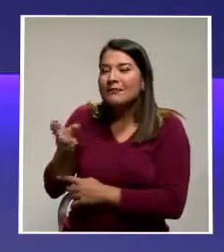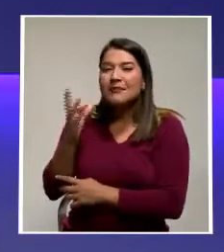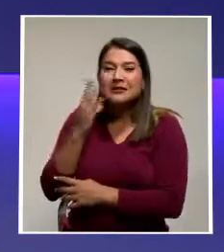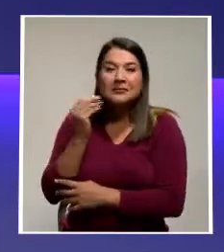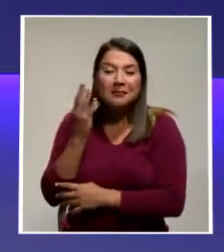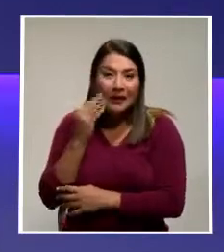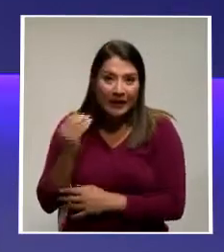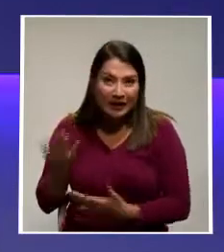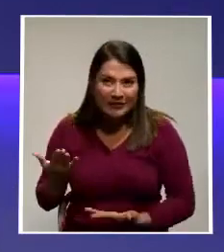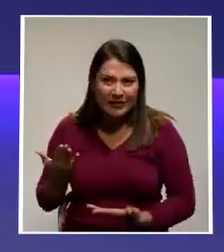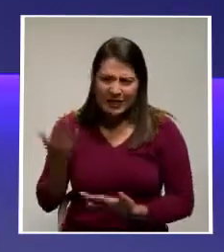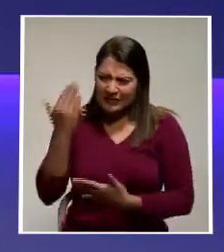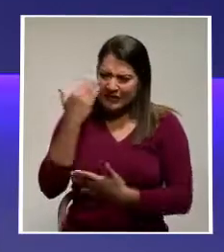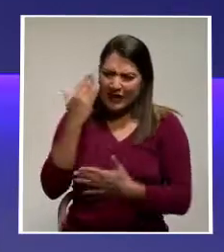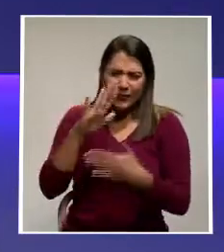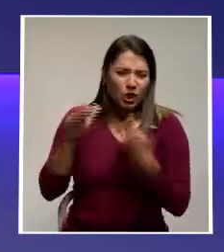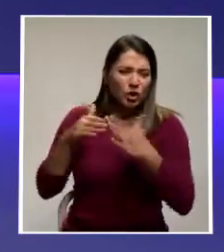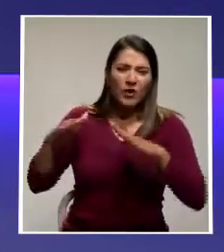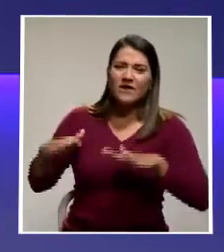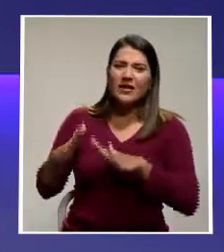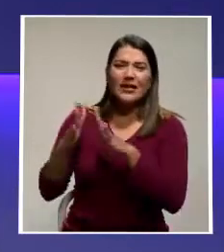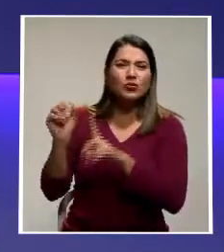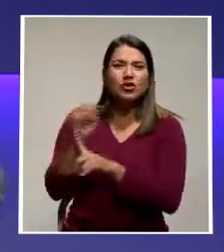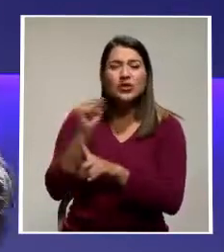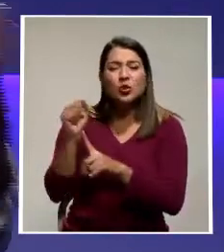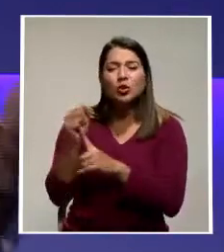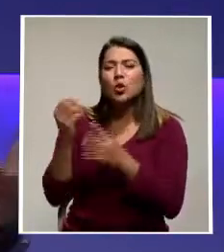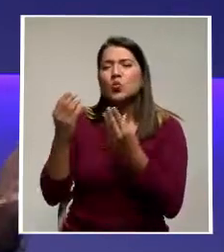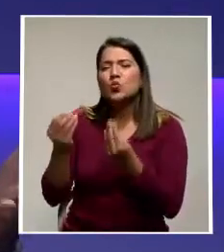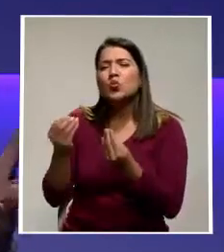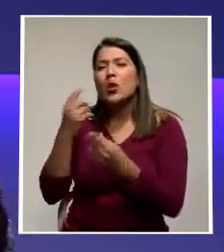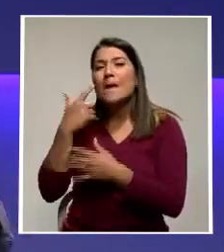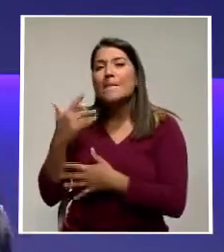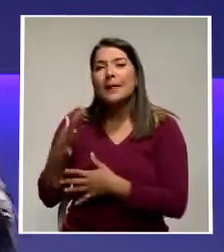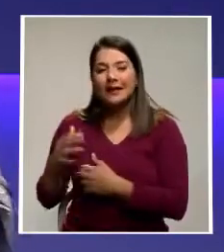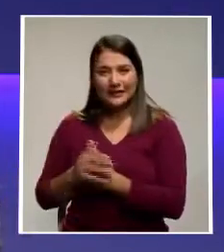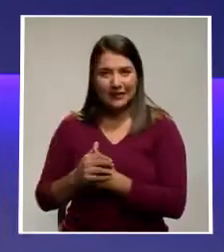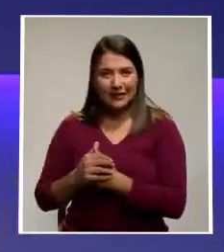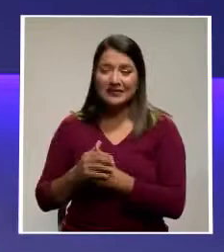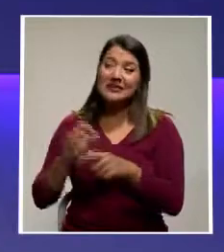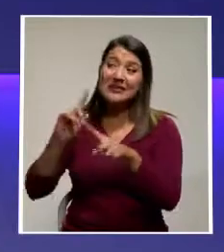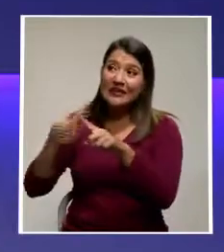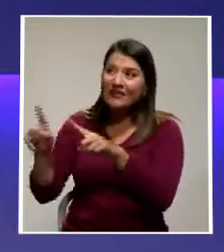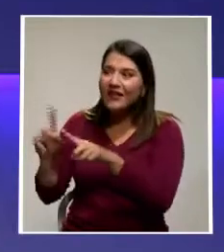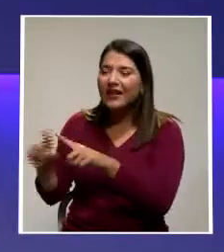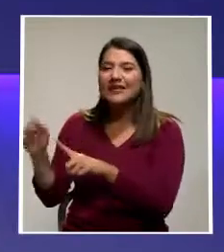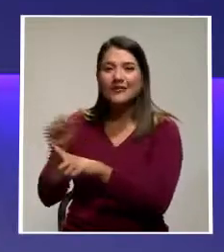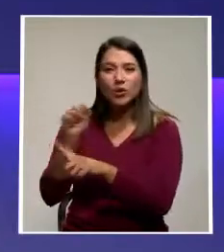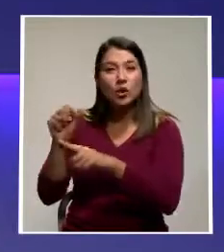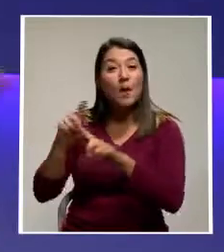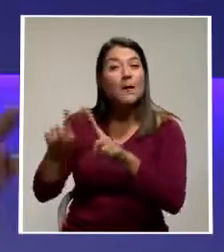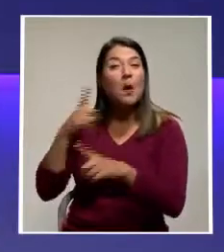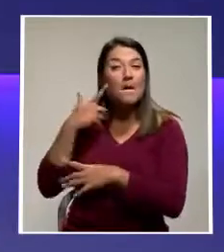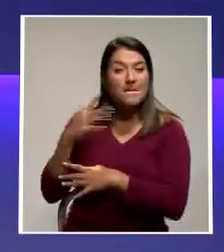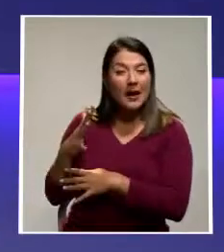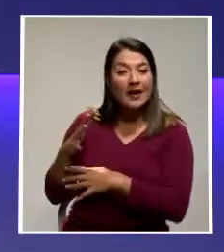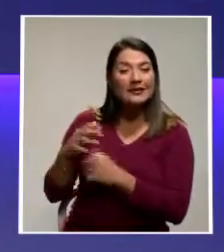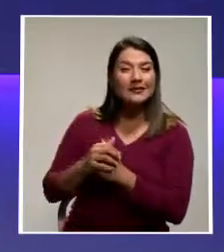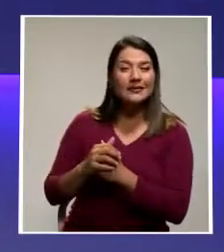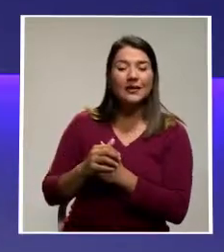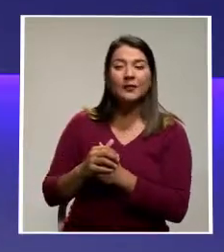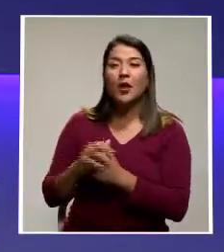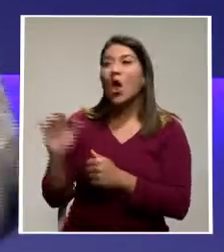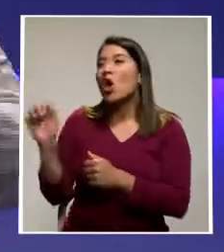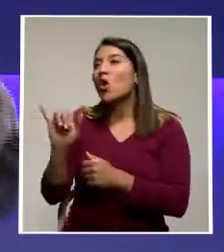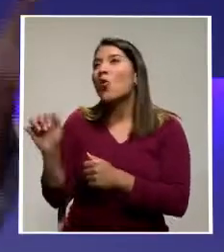por cosas muy parecidas, ¿verdad? En distintas circunstancias, pero son muy parecidas, como eso que te digo yo de las rutinas del amor,